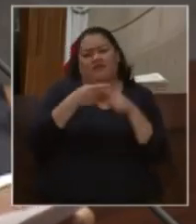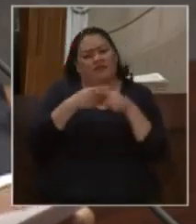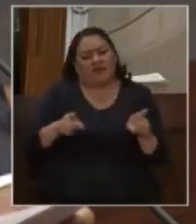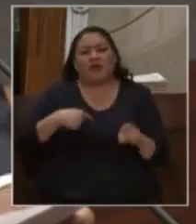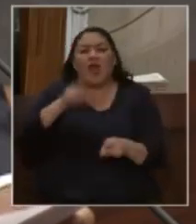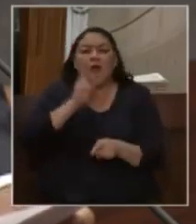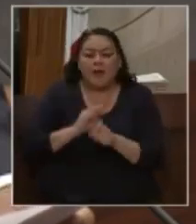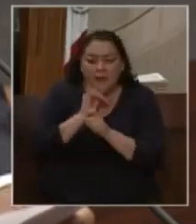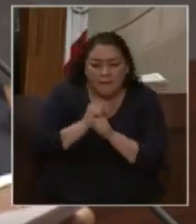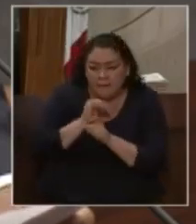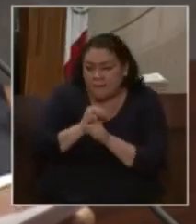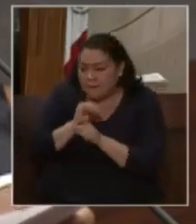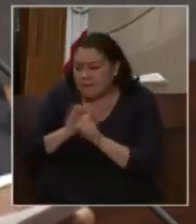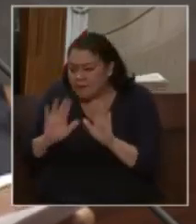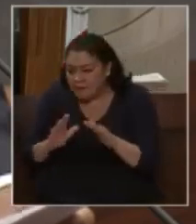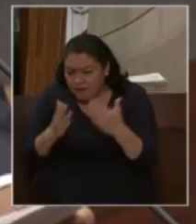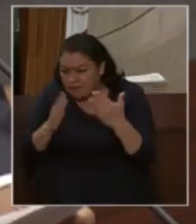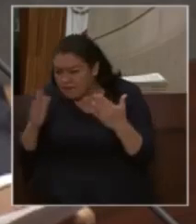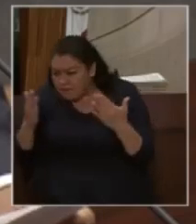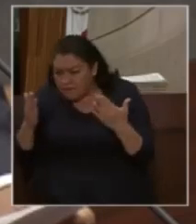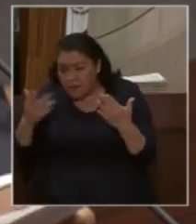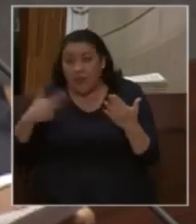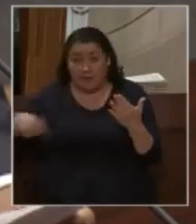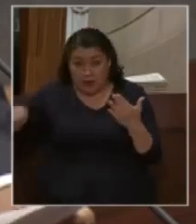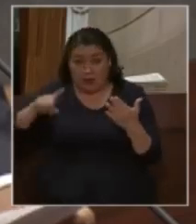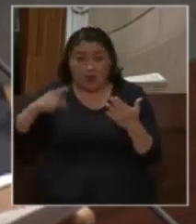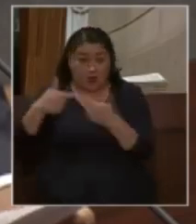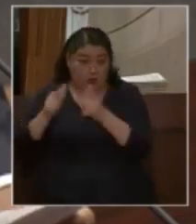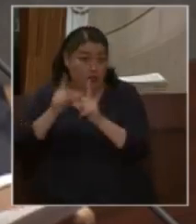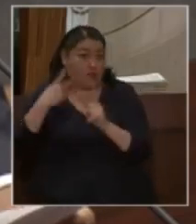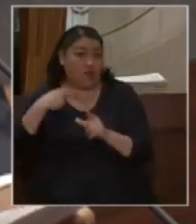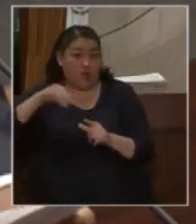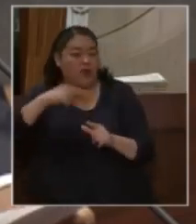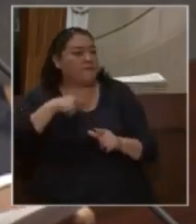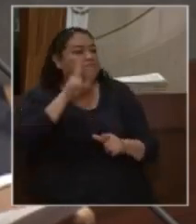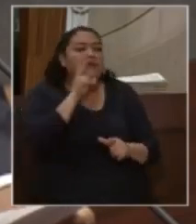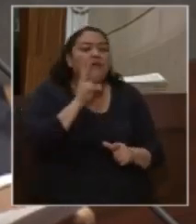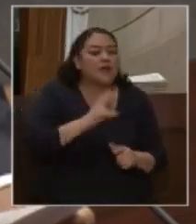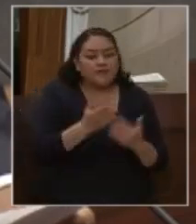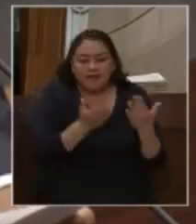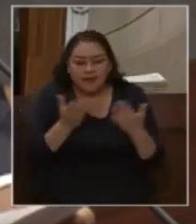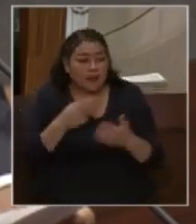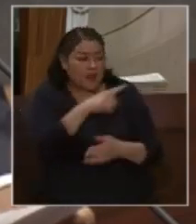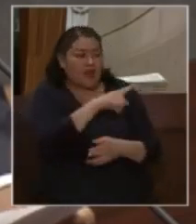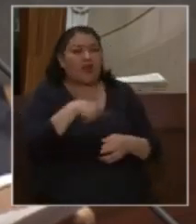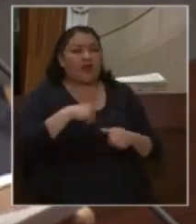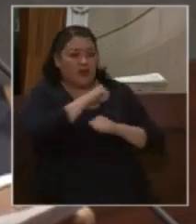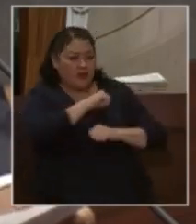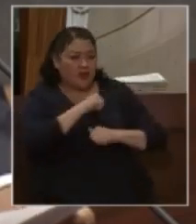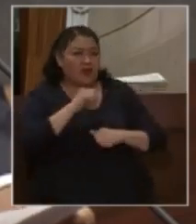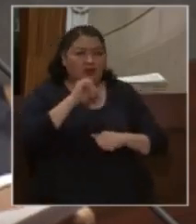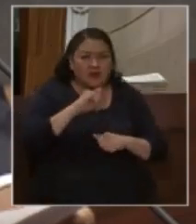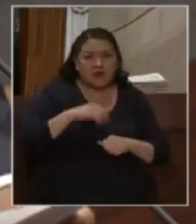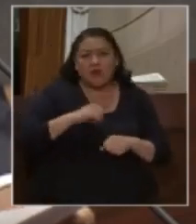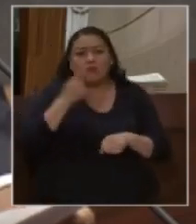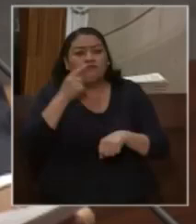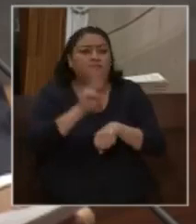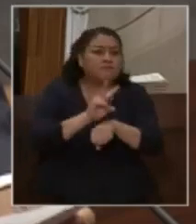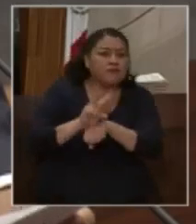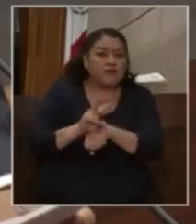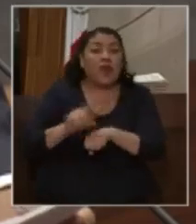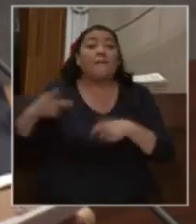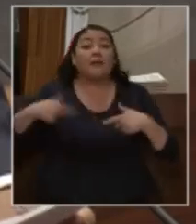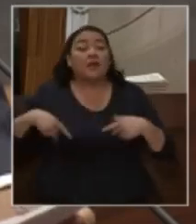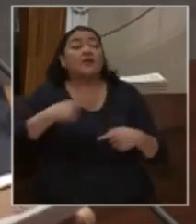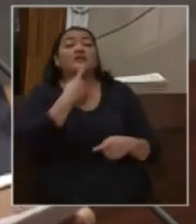elementos aportados por el quejoso existen elementos para que se configure la competencia de la autoridad fiscalizadora, pues el quejoso